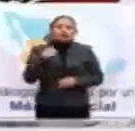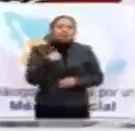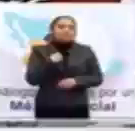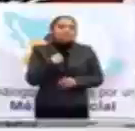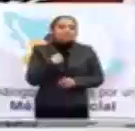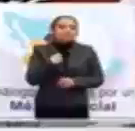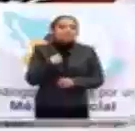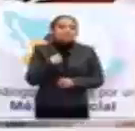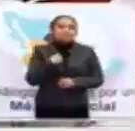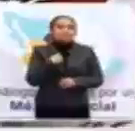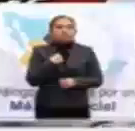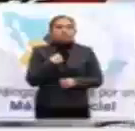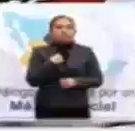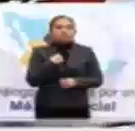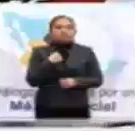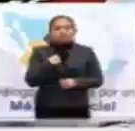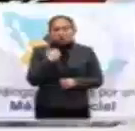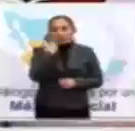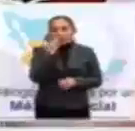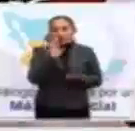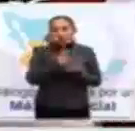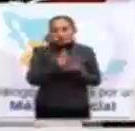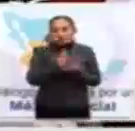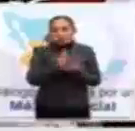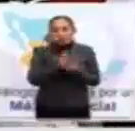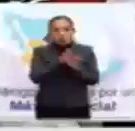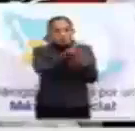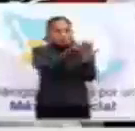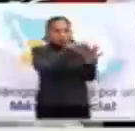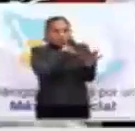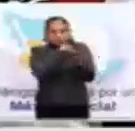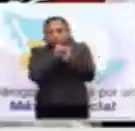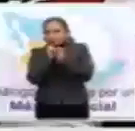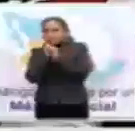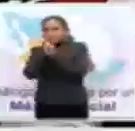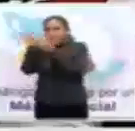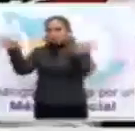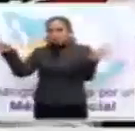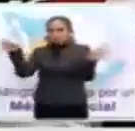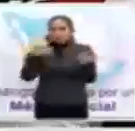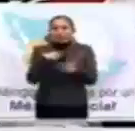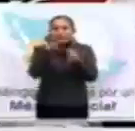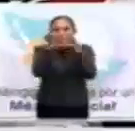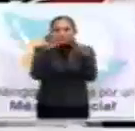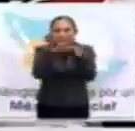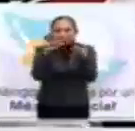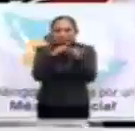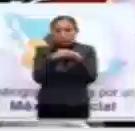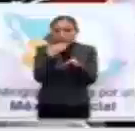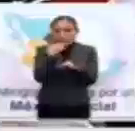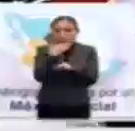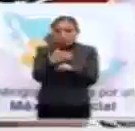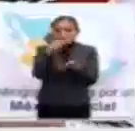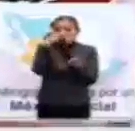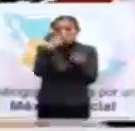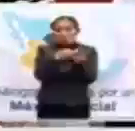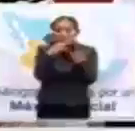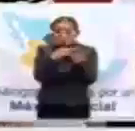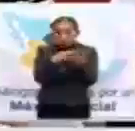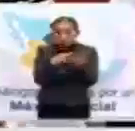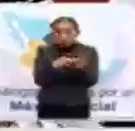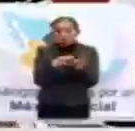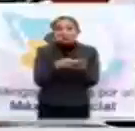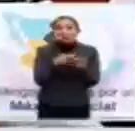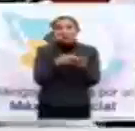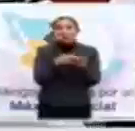Yo quiero hacer eco de lo que nos comentaba muy acertadamente